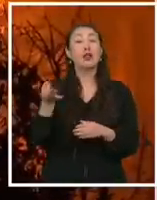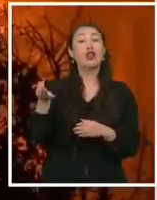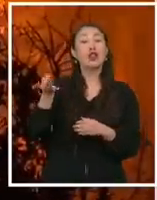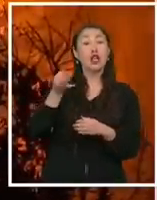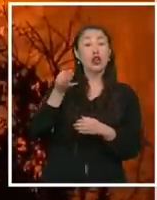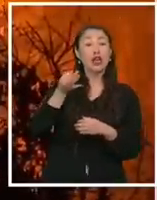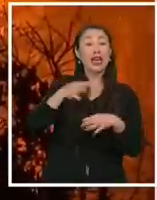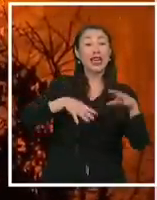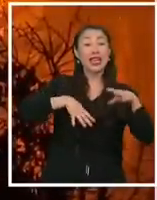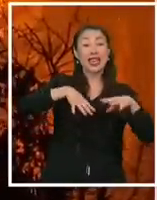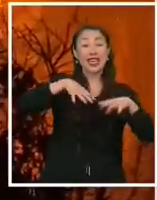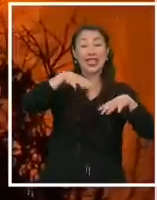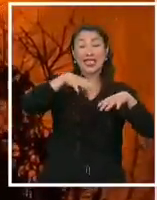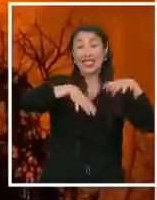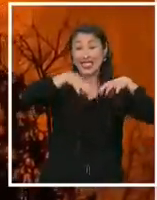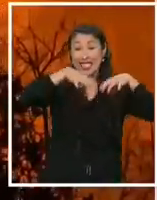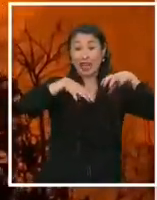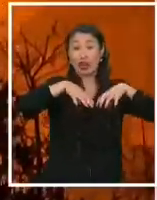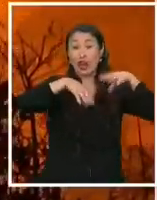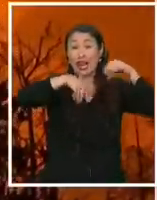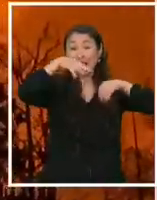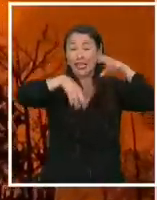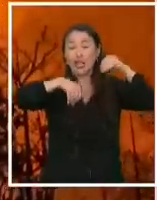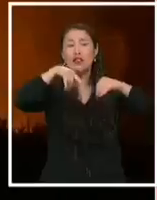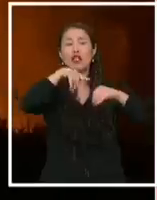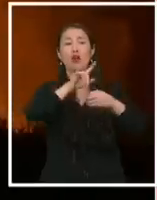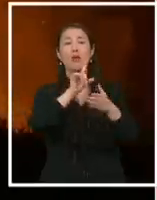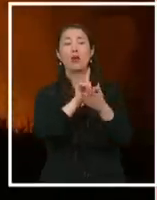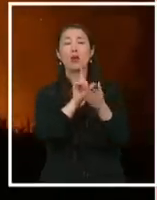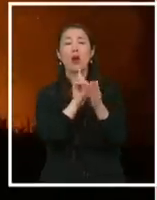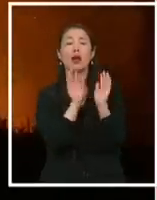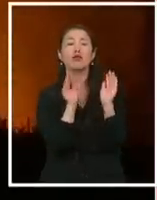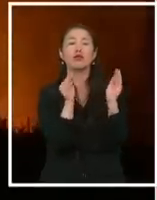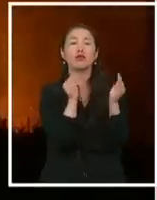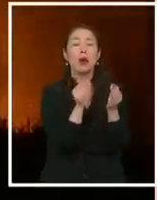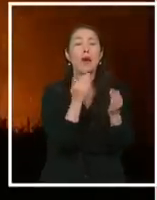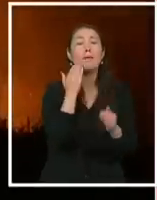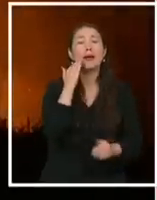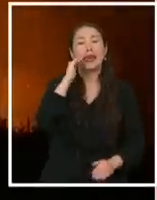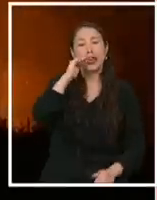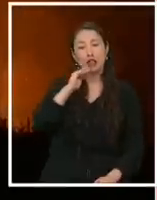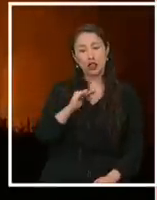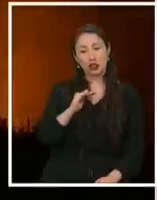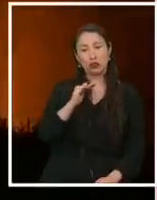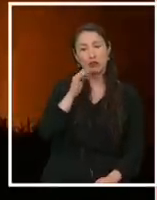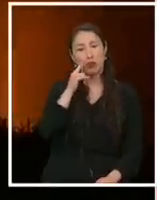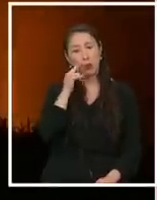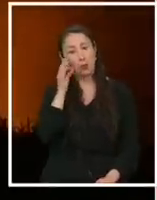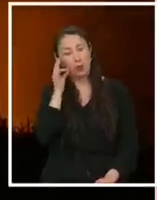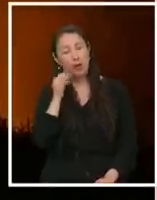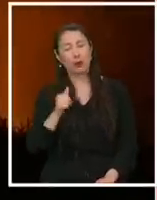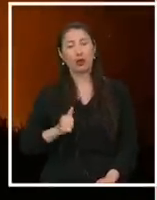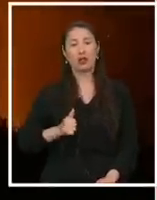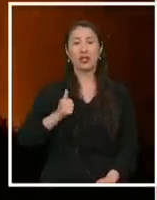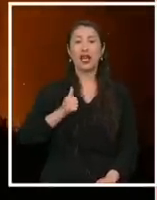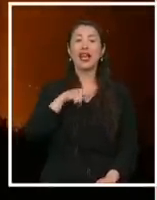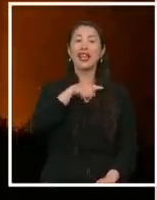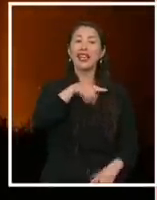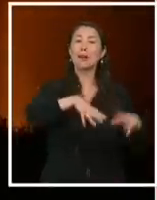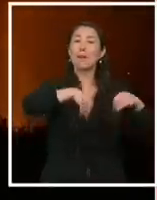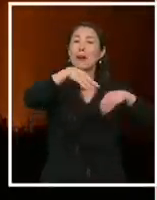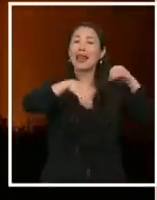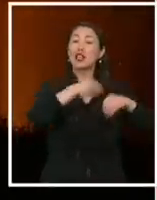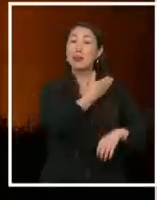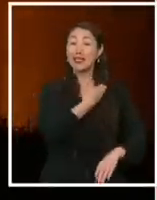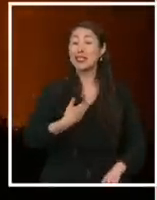Castillo como también como un centro de acogida, particularmente para las niñas, los niños y los adolescentes. Es el Palacio Presidencial. El Palacio Presidencial